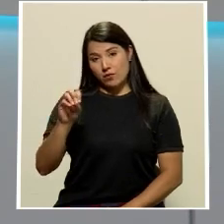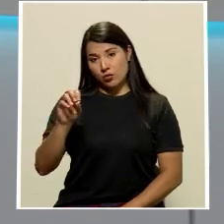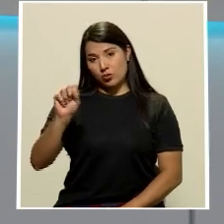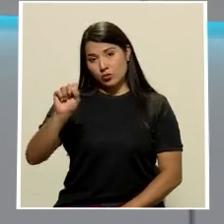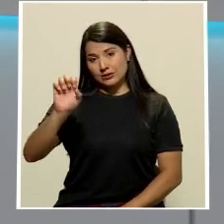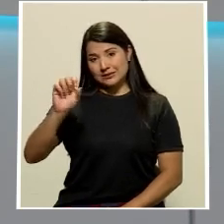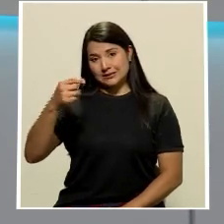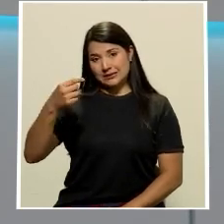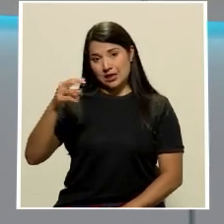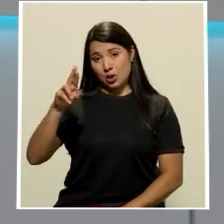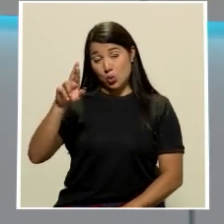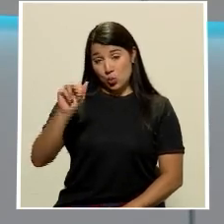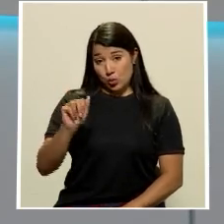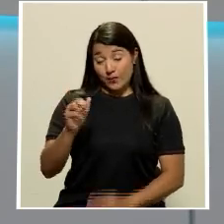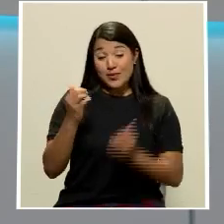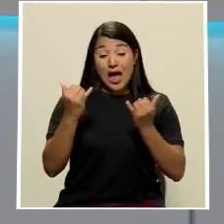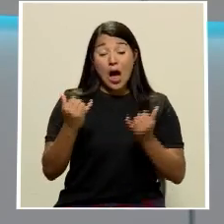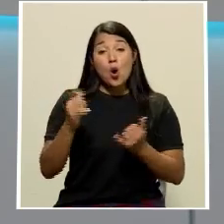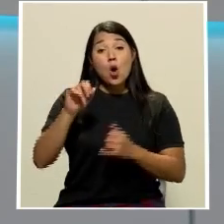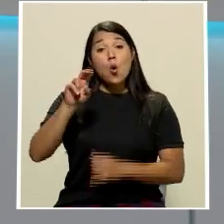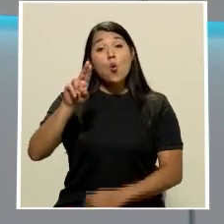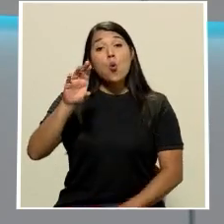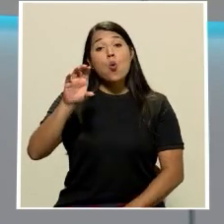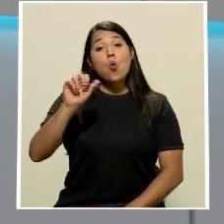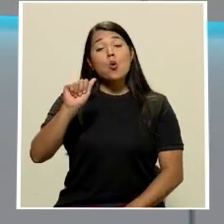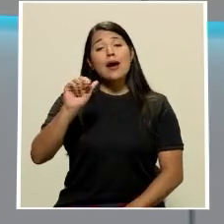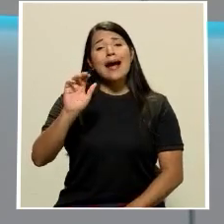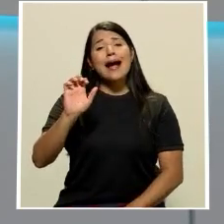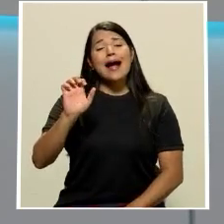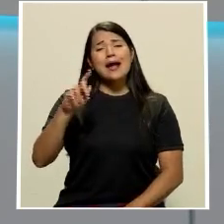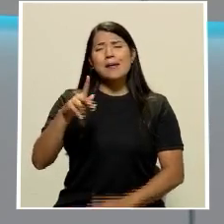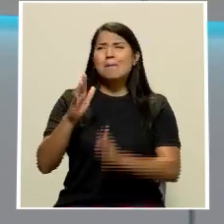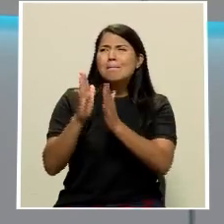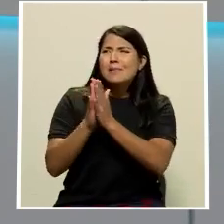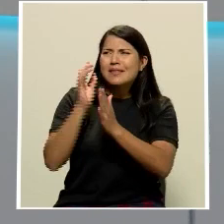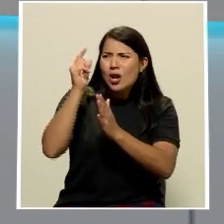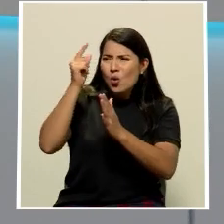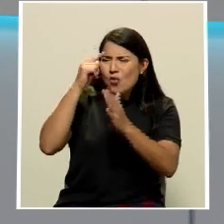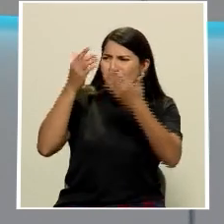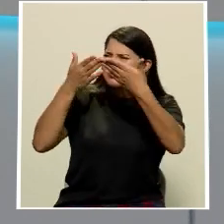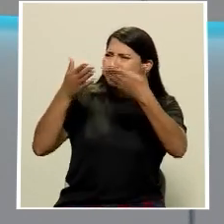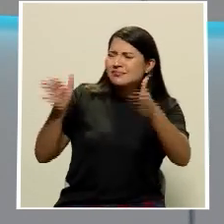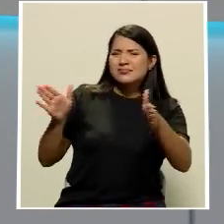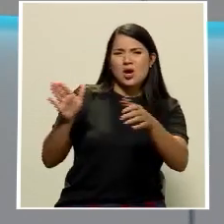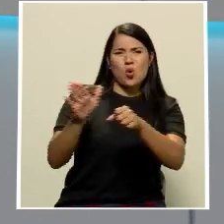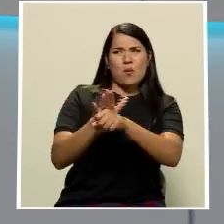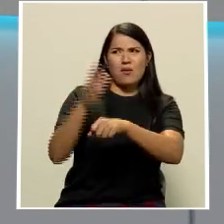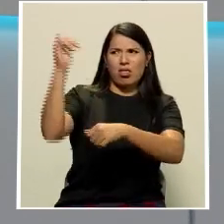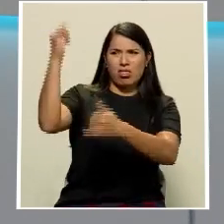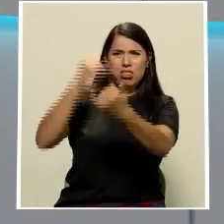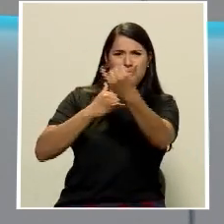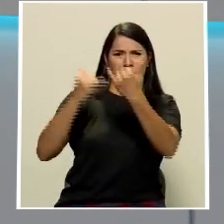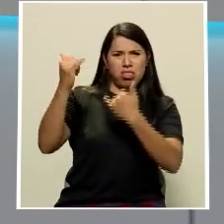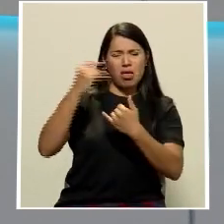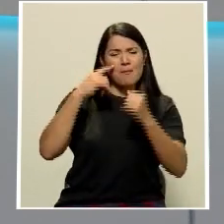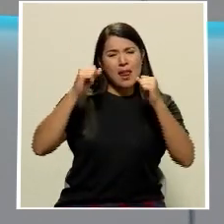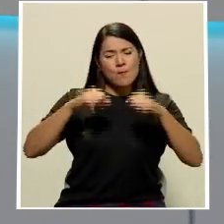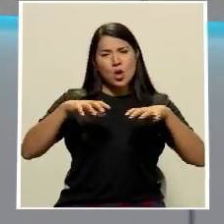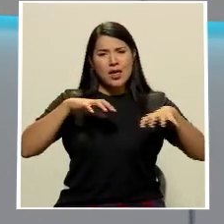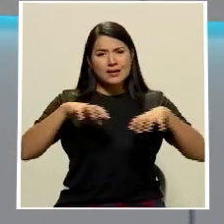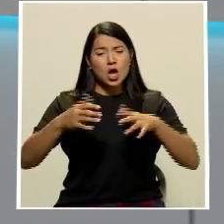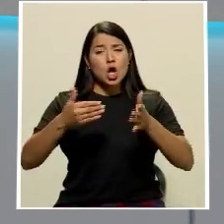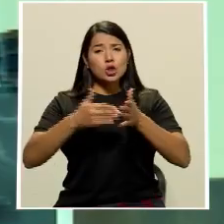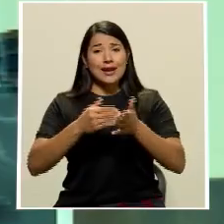tanto, la UCAEP pide al gobierno la apertura total de vuelos comerciales para reactivar la economía del